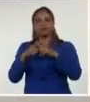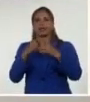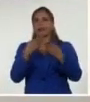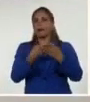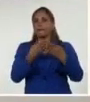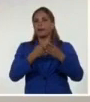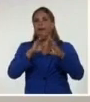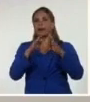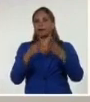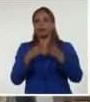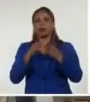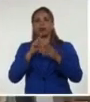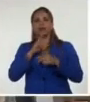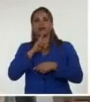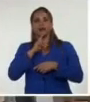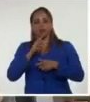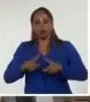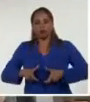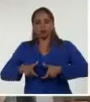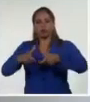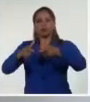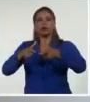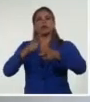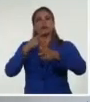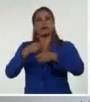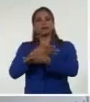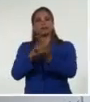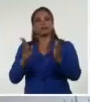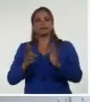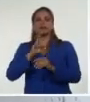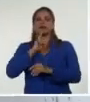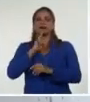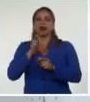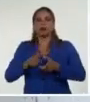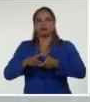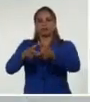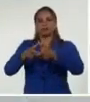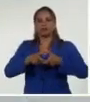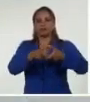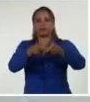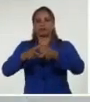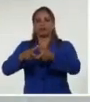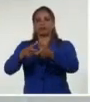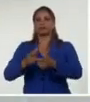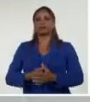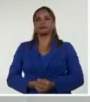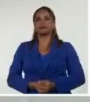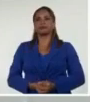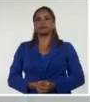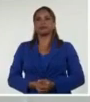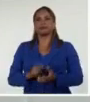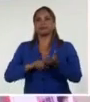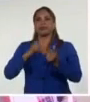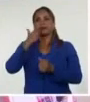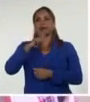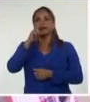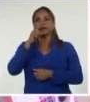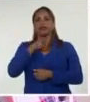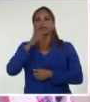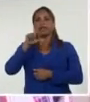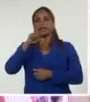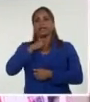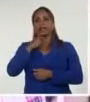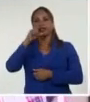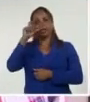en la actividad hidráulica propiamente para energizar la línea de subtransmisión. Panelet de Santi Spíritus